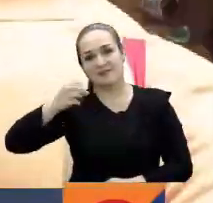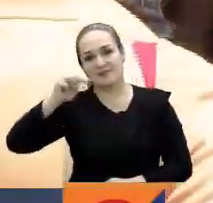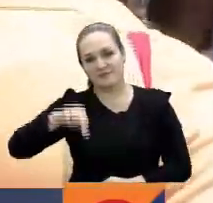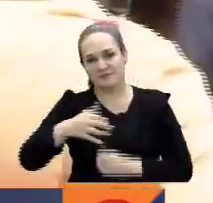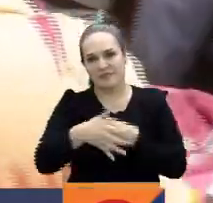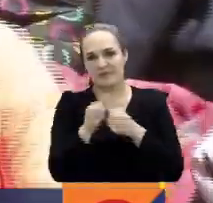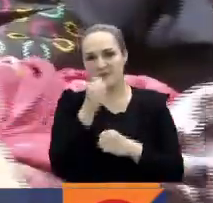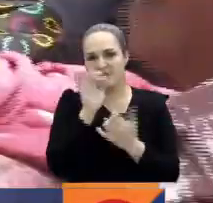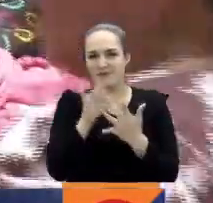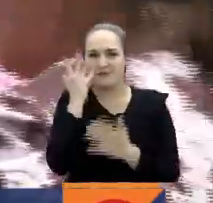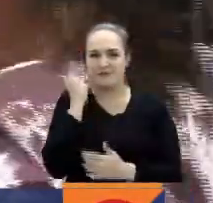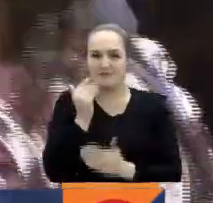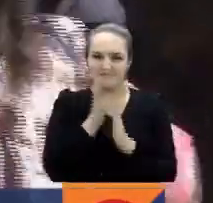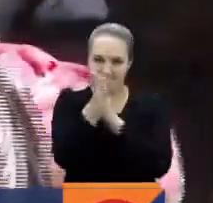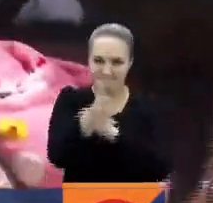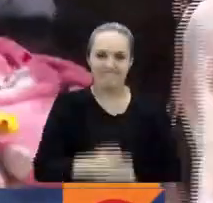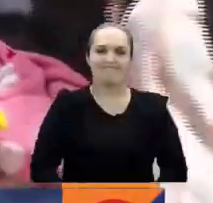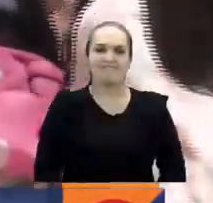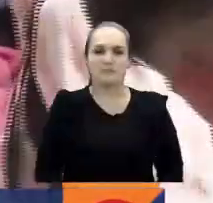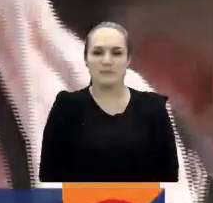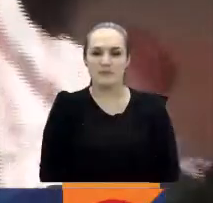conectados 24/7.